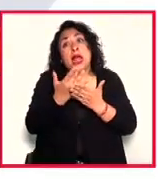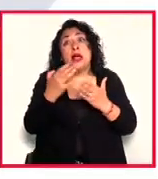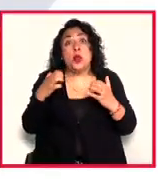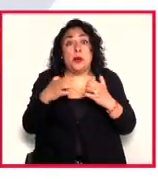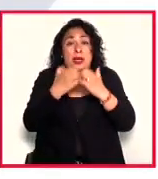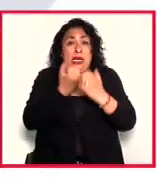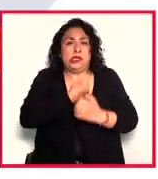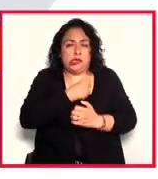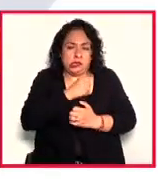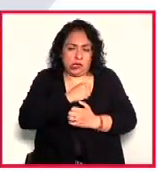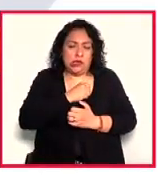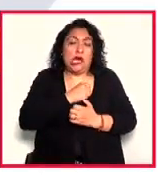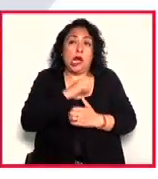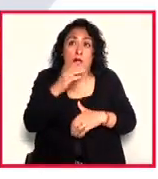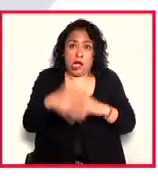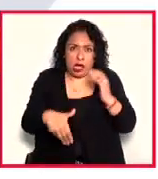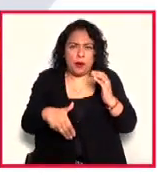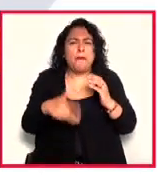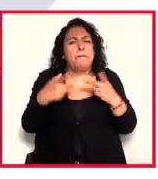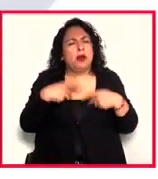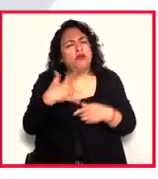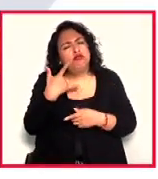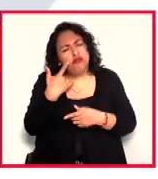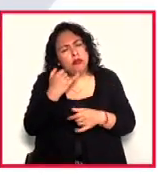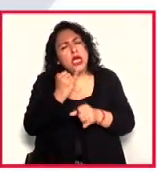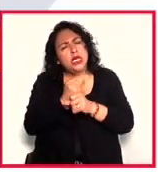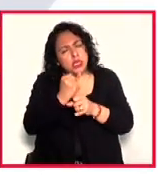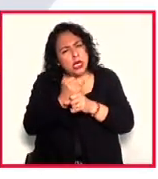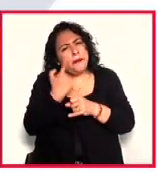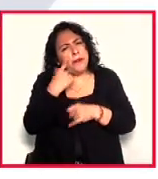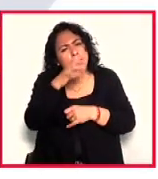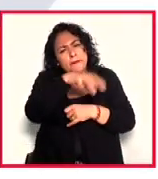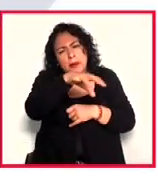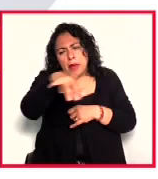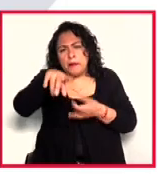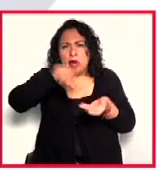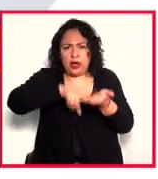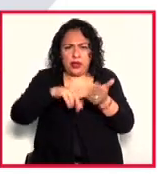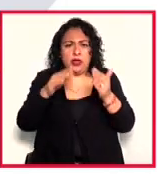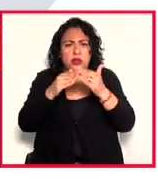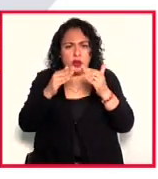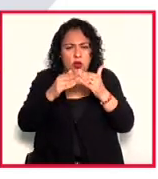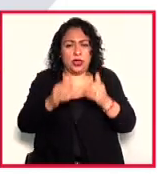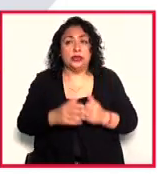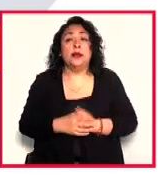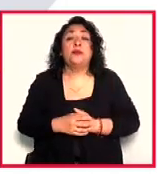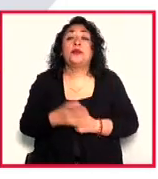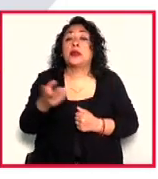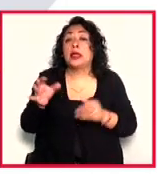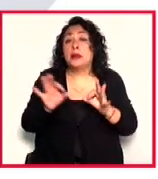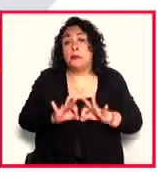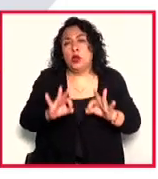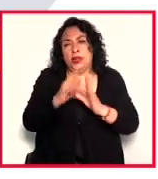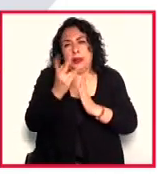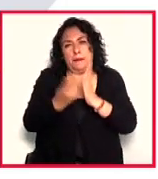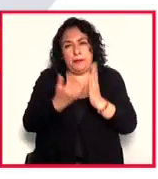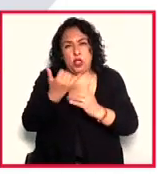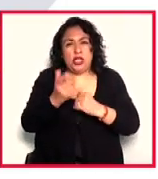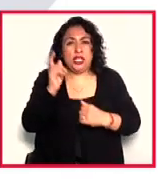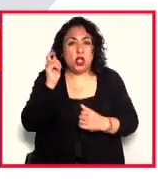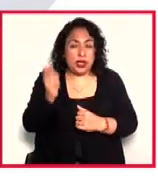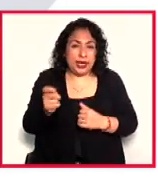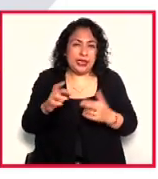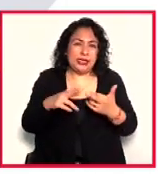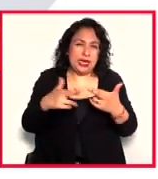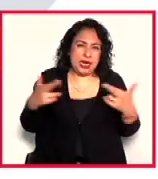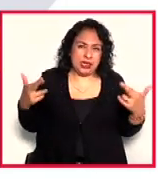el público podrá hacer un recorrido virtual y ver las piezas de arte que guarda. Parte fundamental del proyecto ha sido la relación